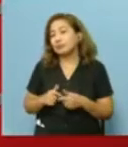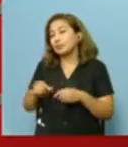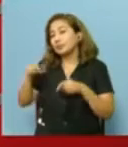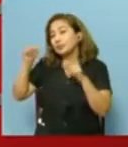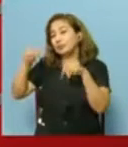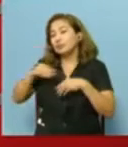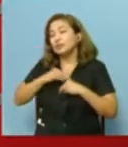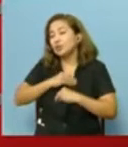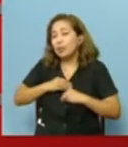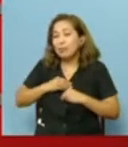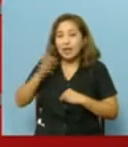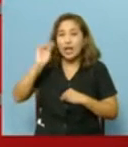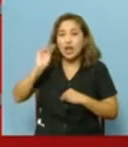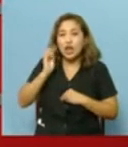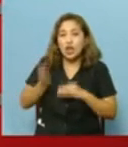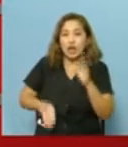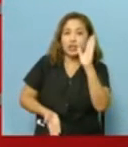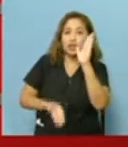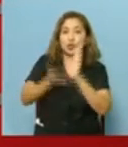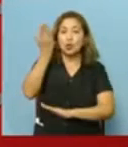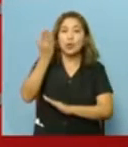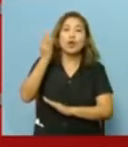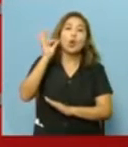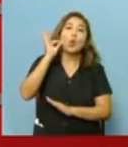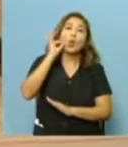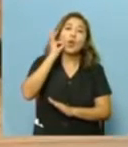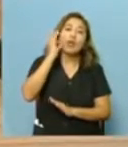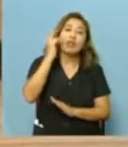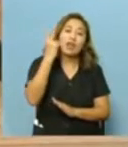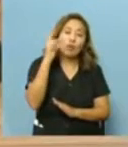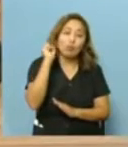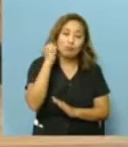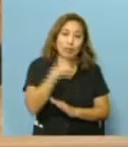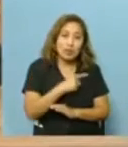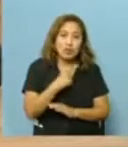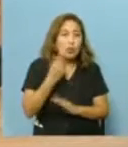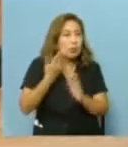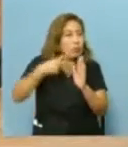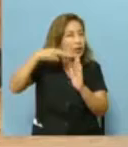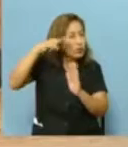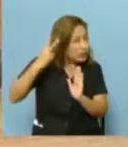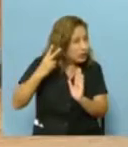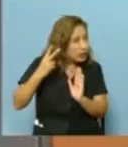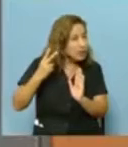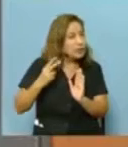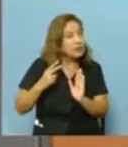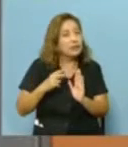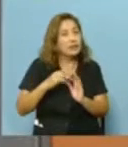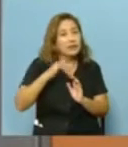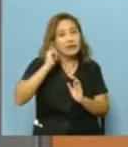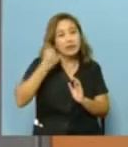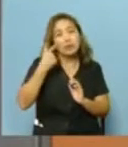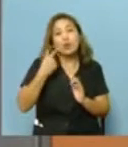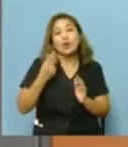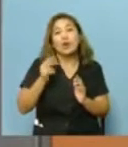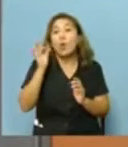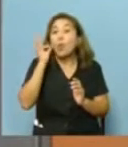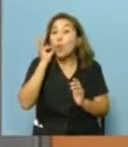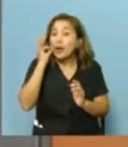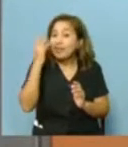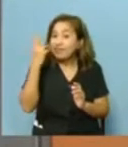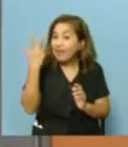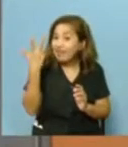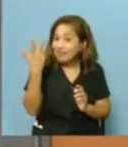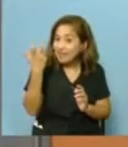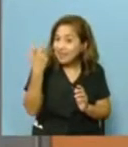lamentablemente el dólar está cotizando 42 pesos esto significa que va a haber aumentos mírate un poco mas tallando a los 43